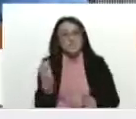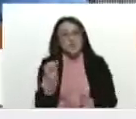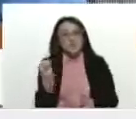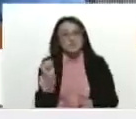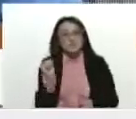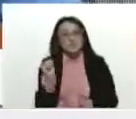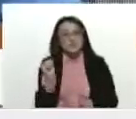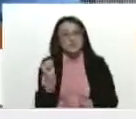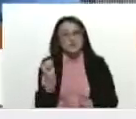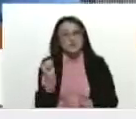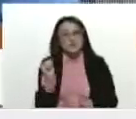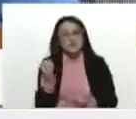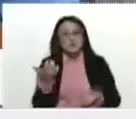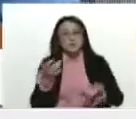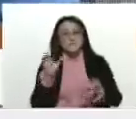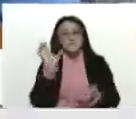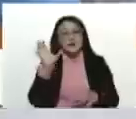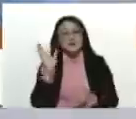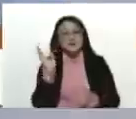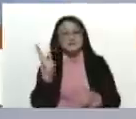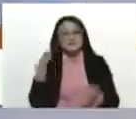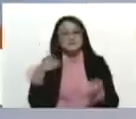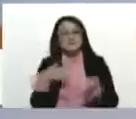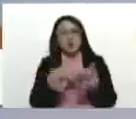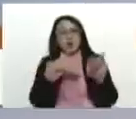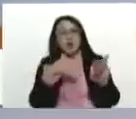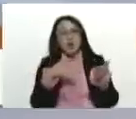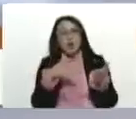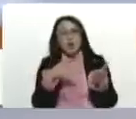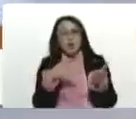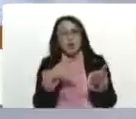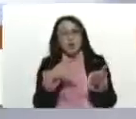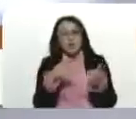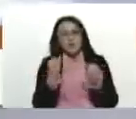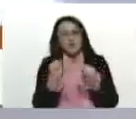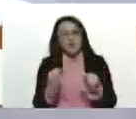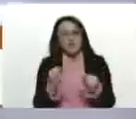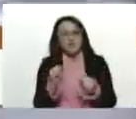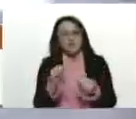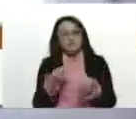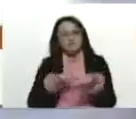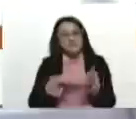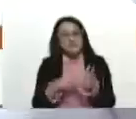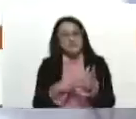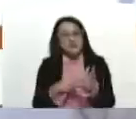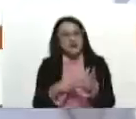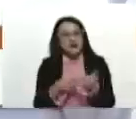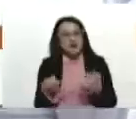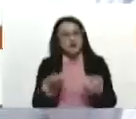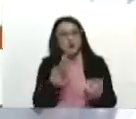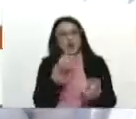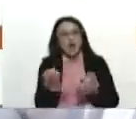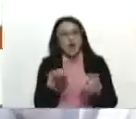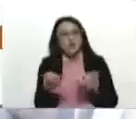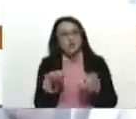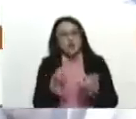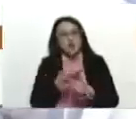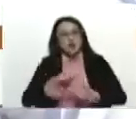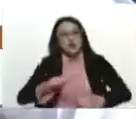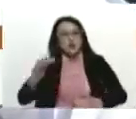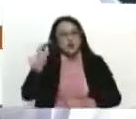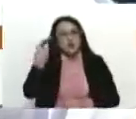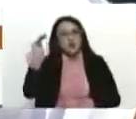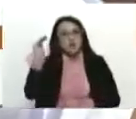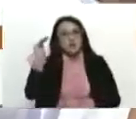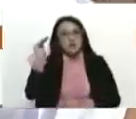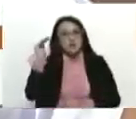cuando un país recibe una agresión Imperial externa tan fuerte es porque ya no domina a la Fuerza Armada de ese país